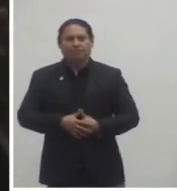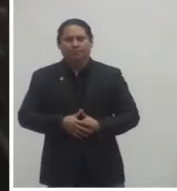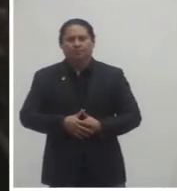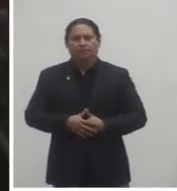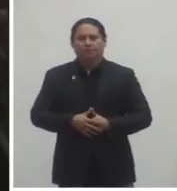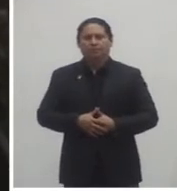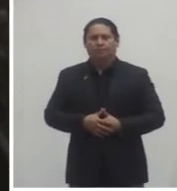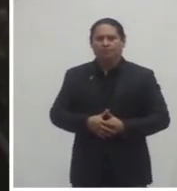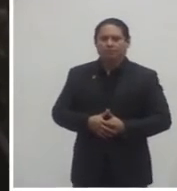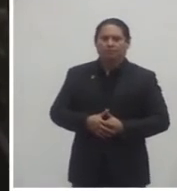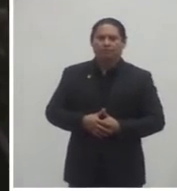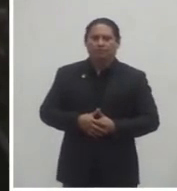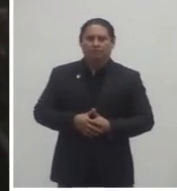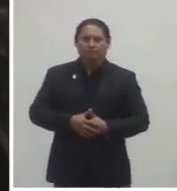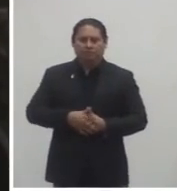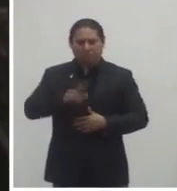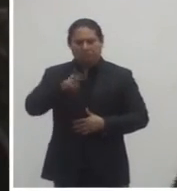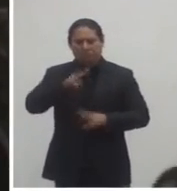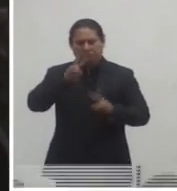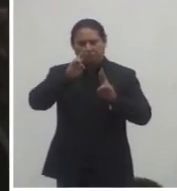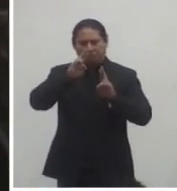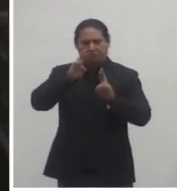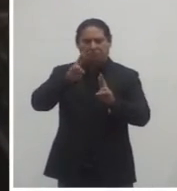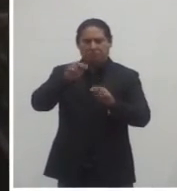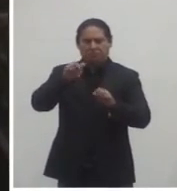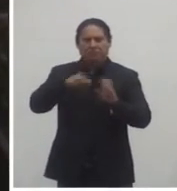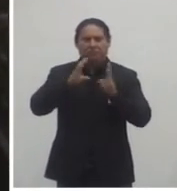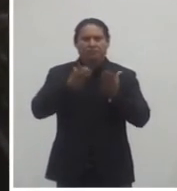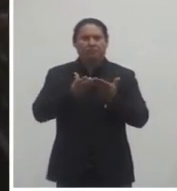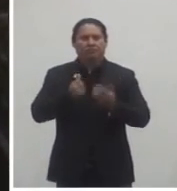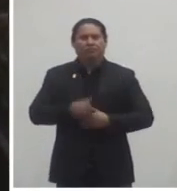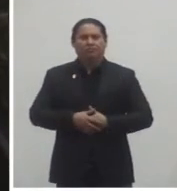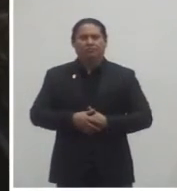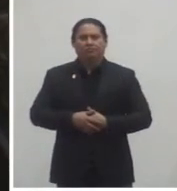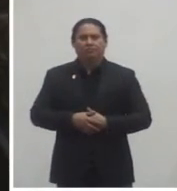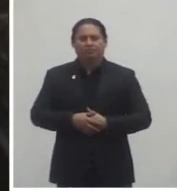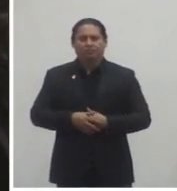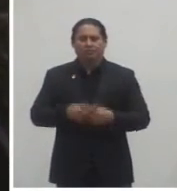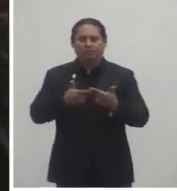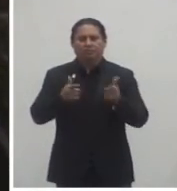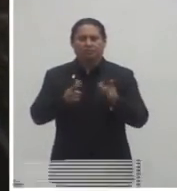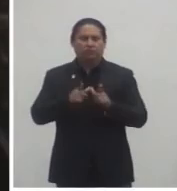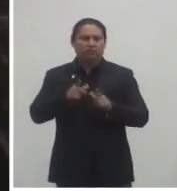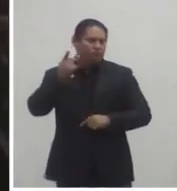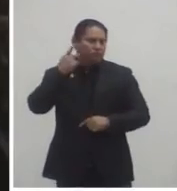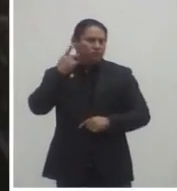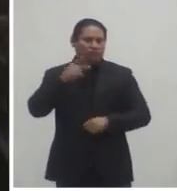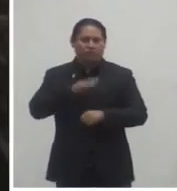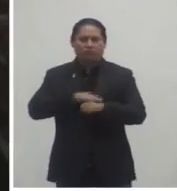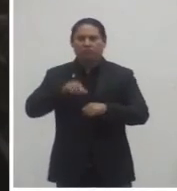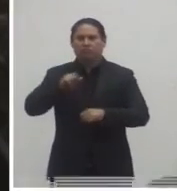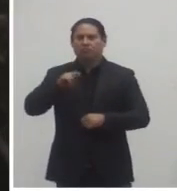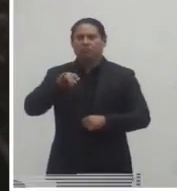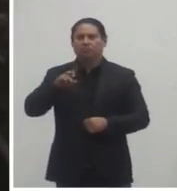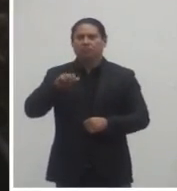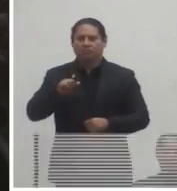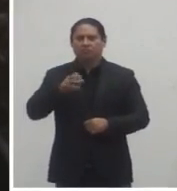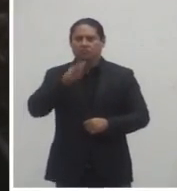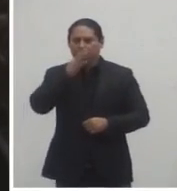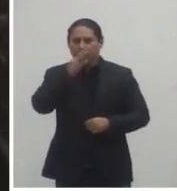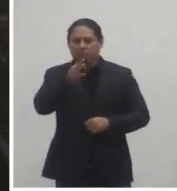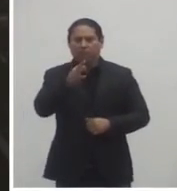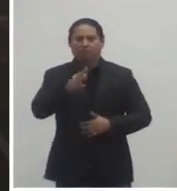adecuada, y vale reconocerlo desde este Congreso. La fracción parlamentaria de Morena así lo